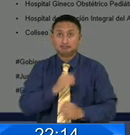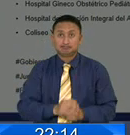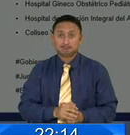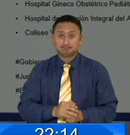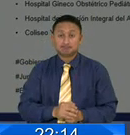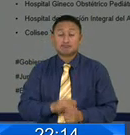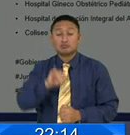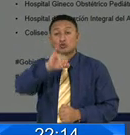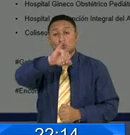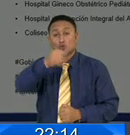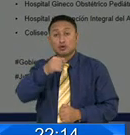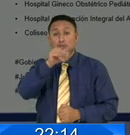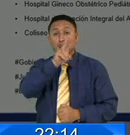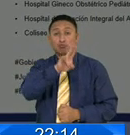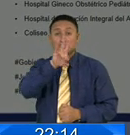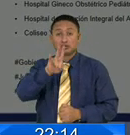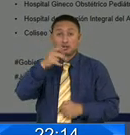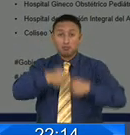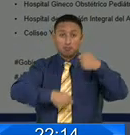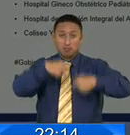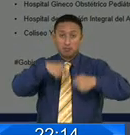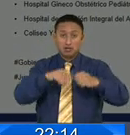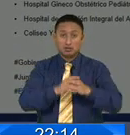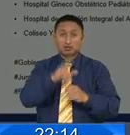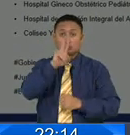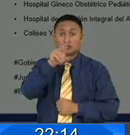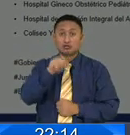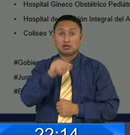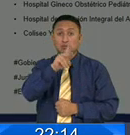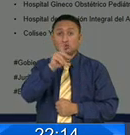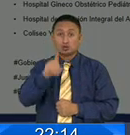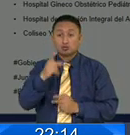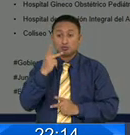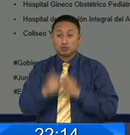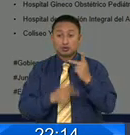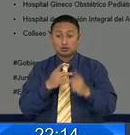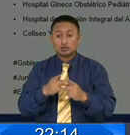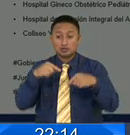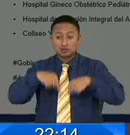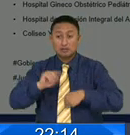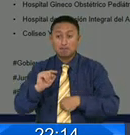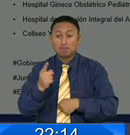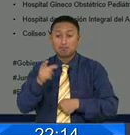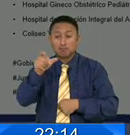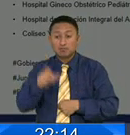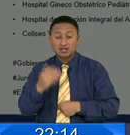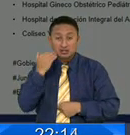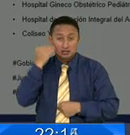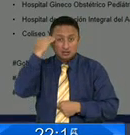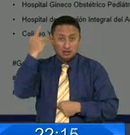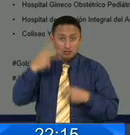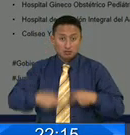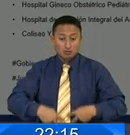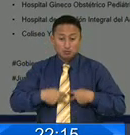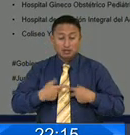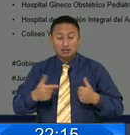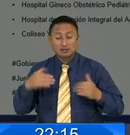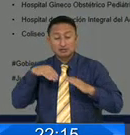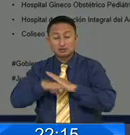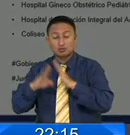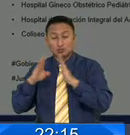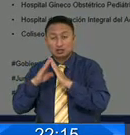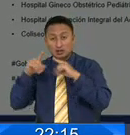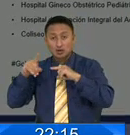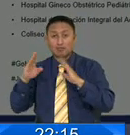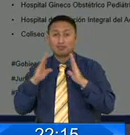del jueves 27 de mayo de 2021 se retomará el proceso que prioriza a los adultos mayores que residen en centros geriátricos o en sus